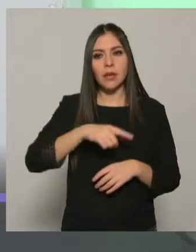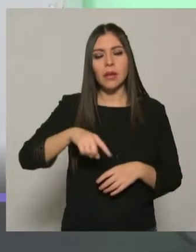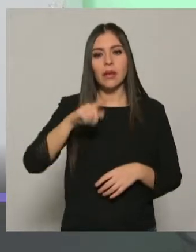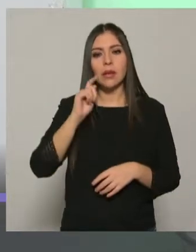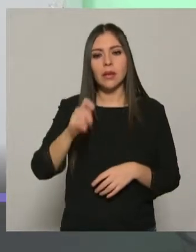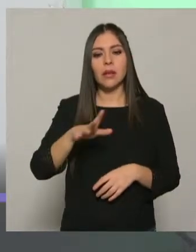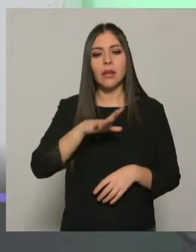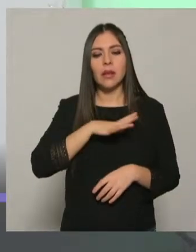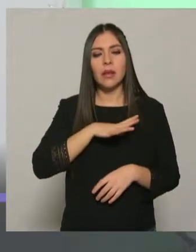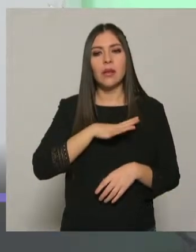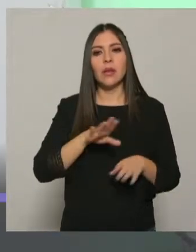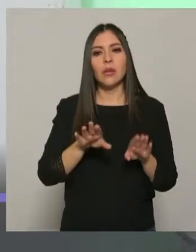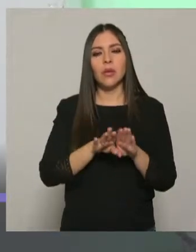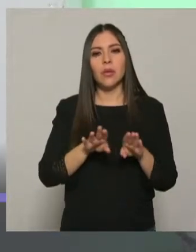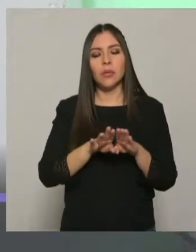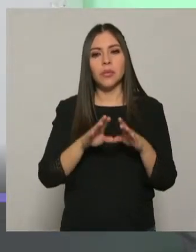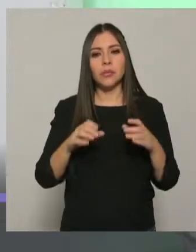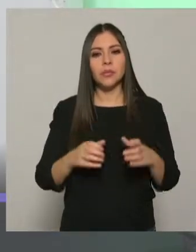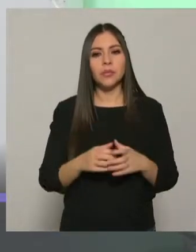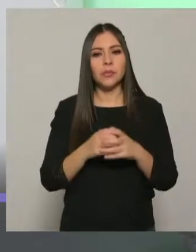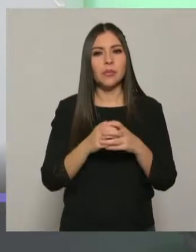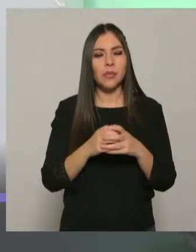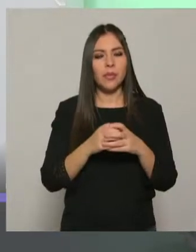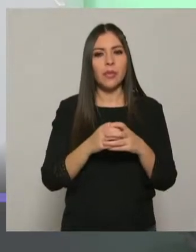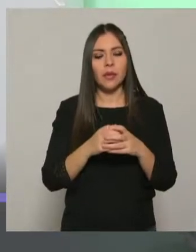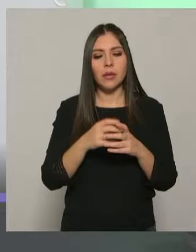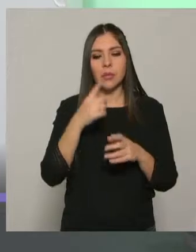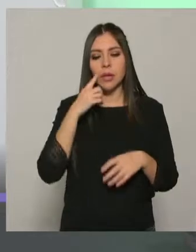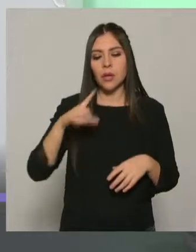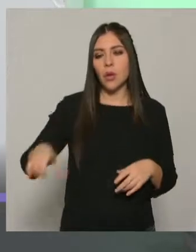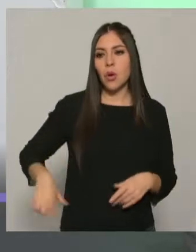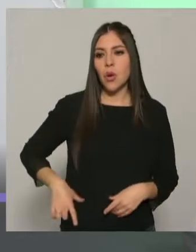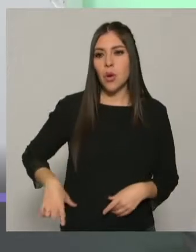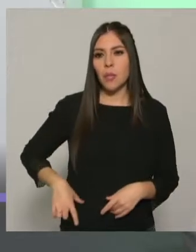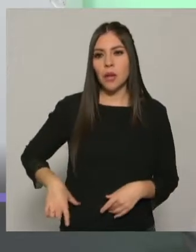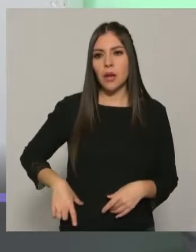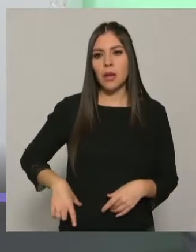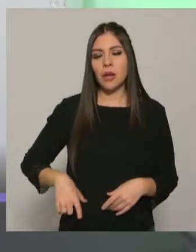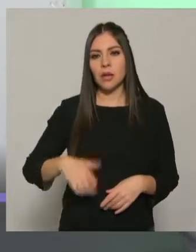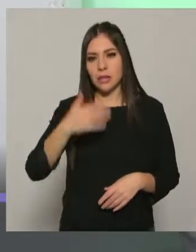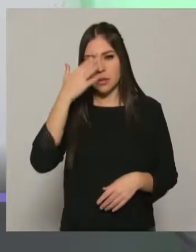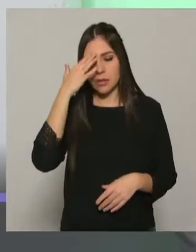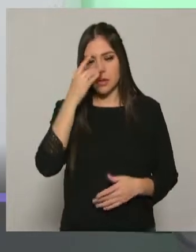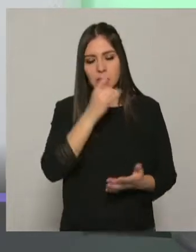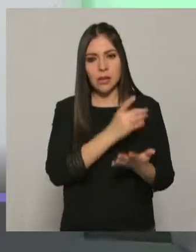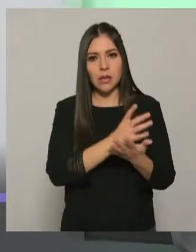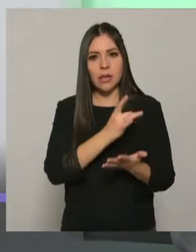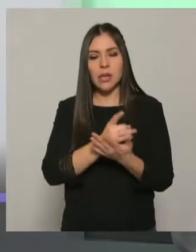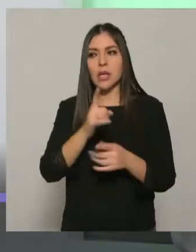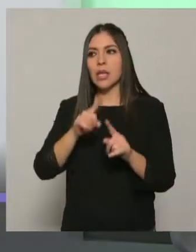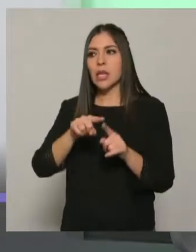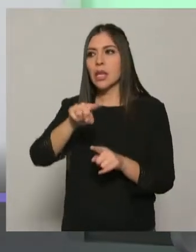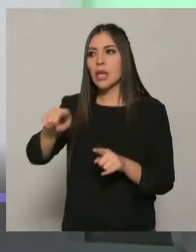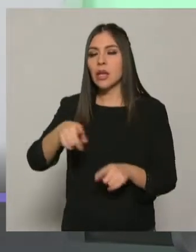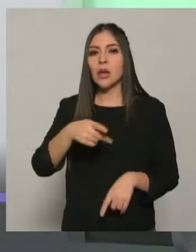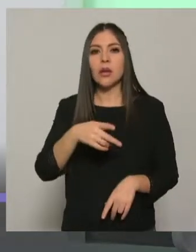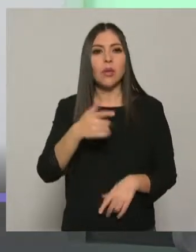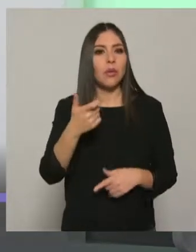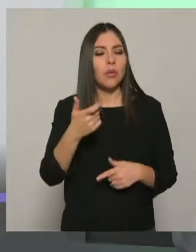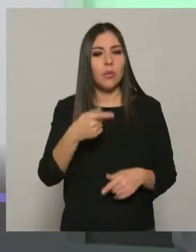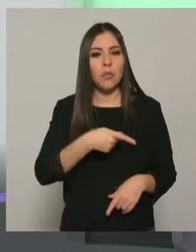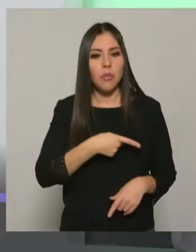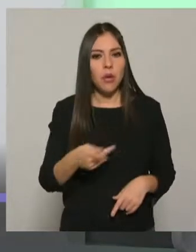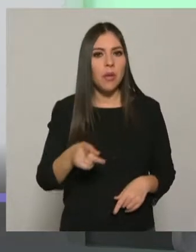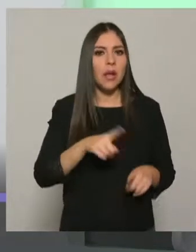de encuestas, a través de que el gobierno tratara de identificar quiénes eran pobres y quiénes no